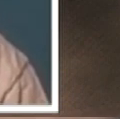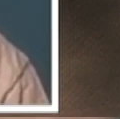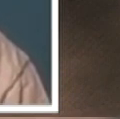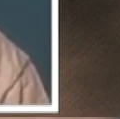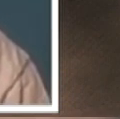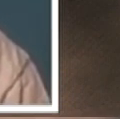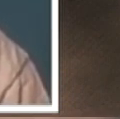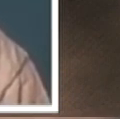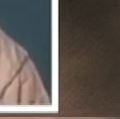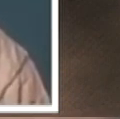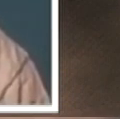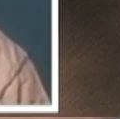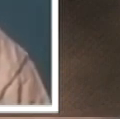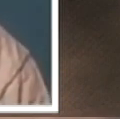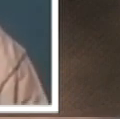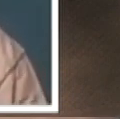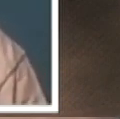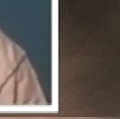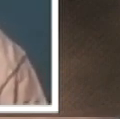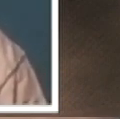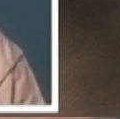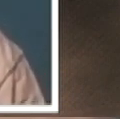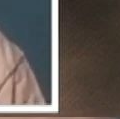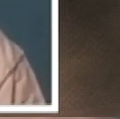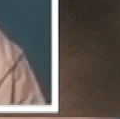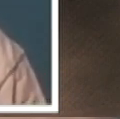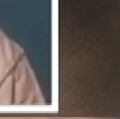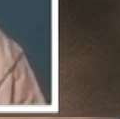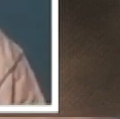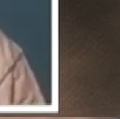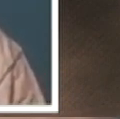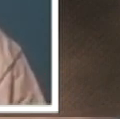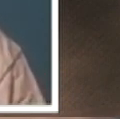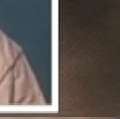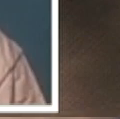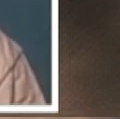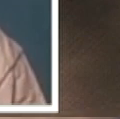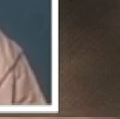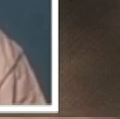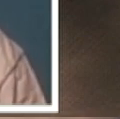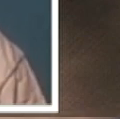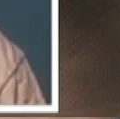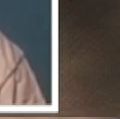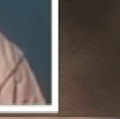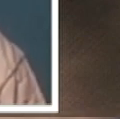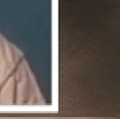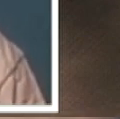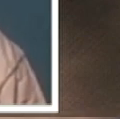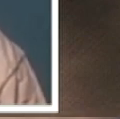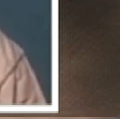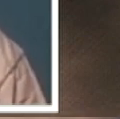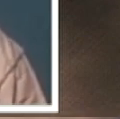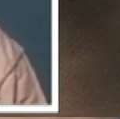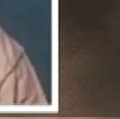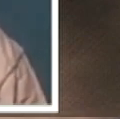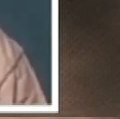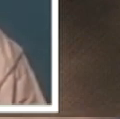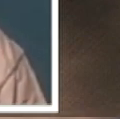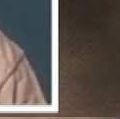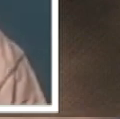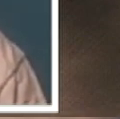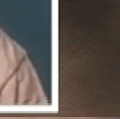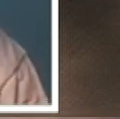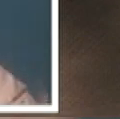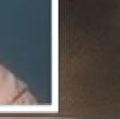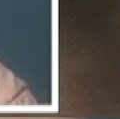los planta y los hace, los crea y los planta alias J.I., el hombre